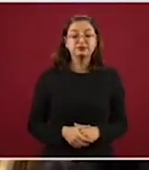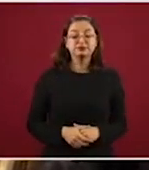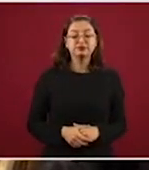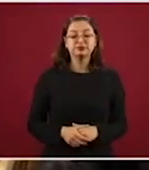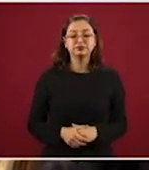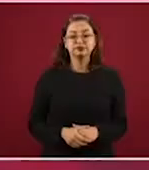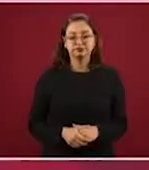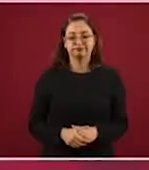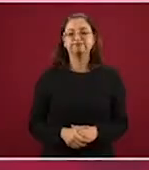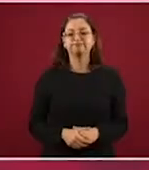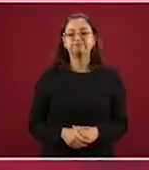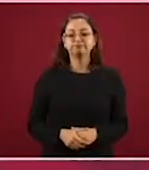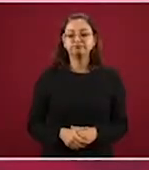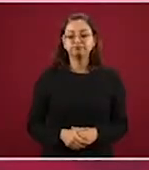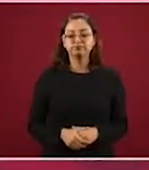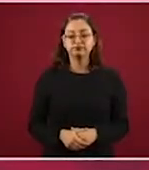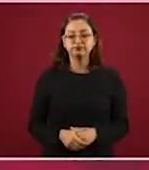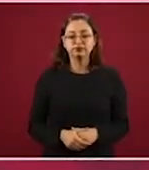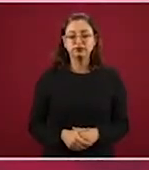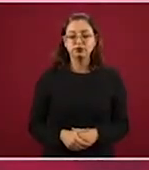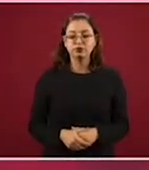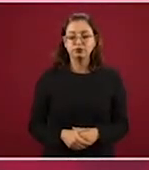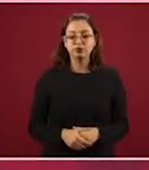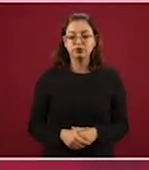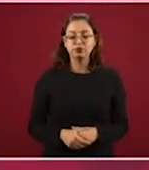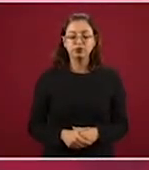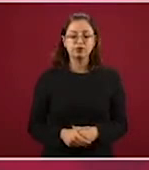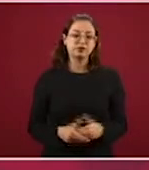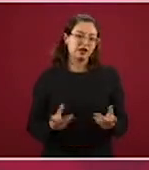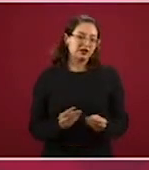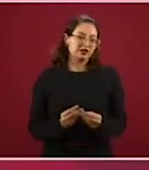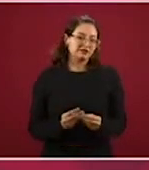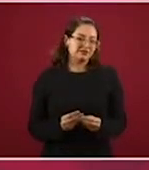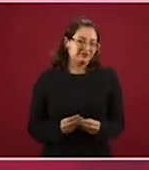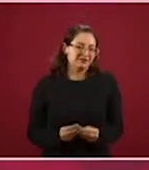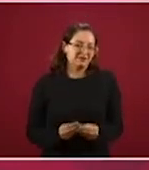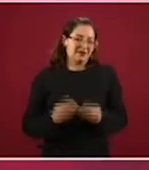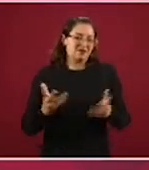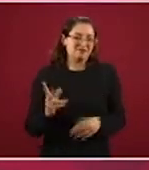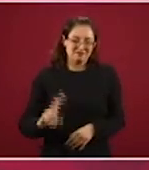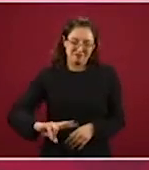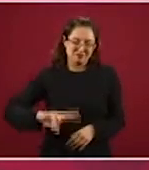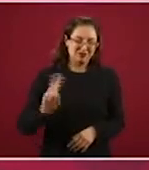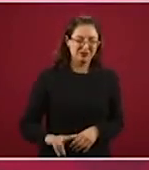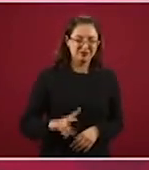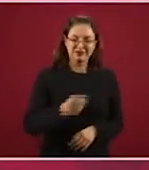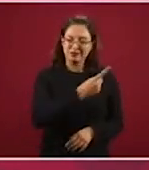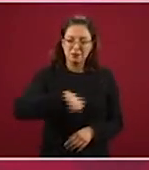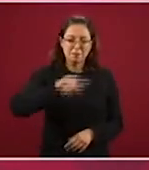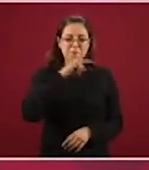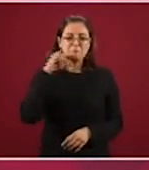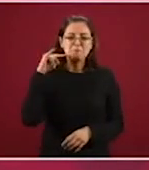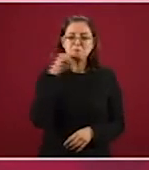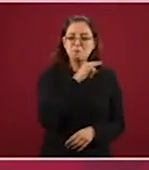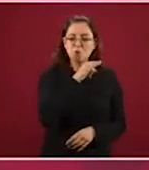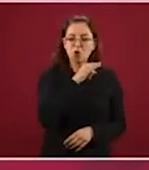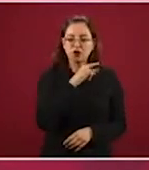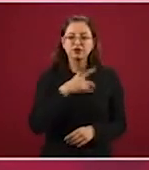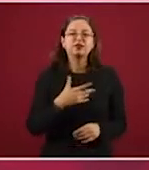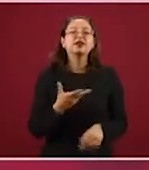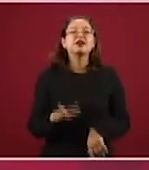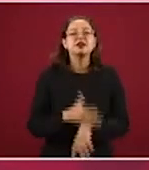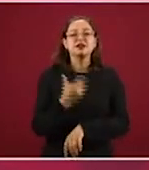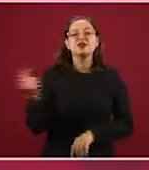claro también de manera muy hipócrita porque si usaban al